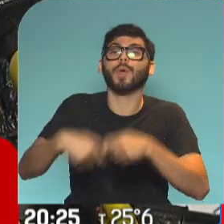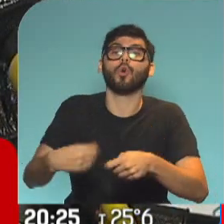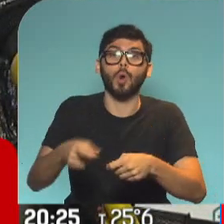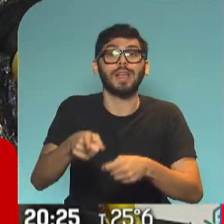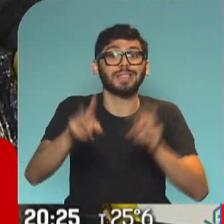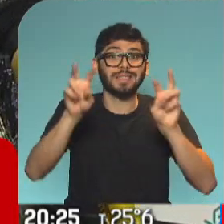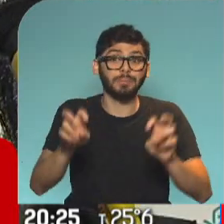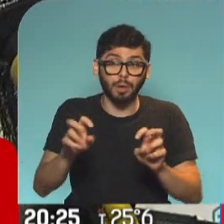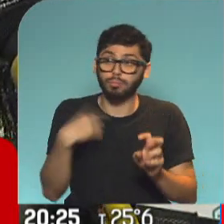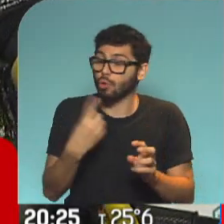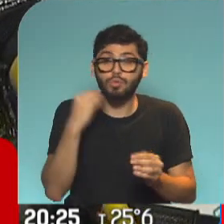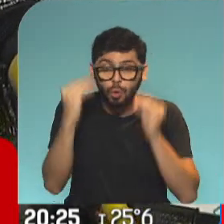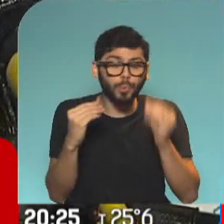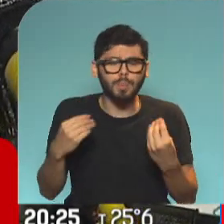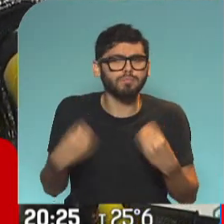preocupa muchísimo.